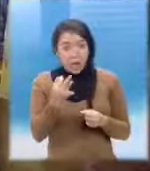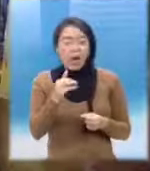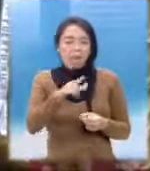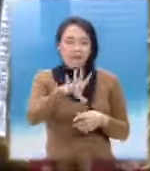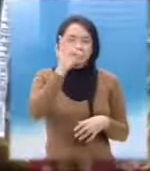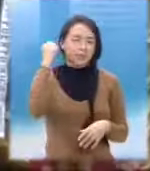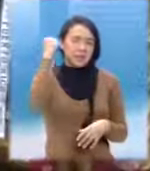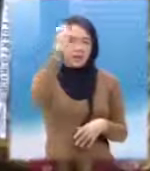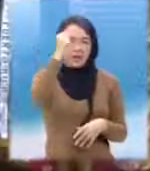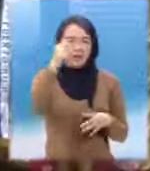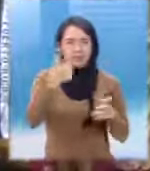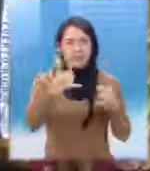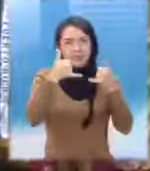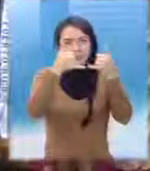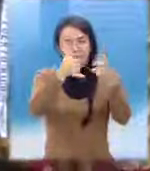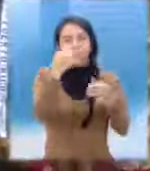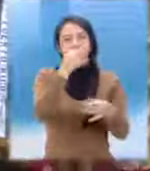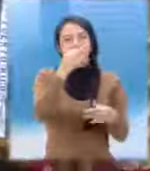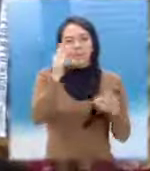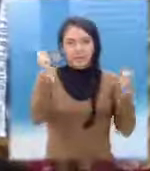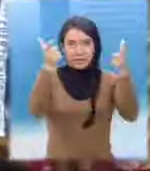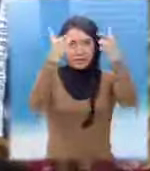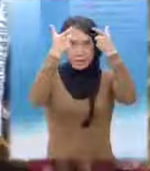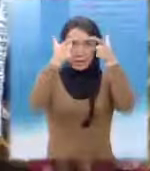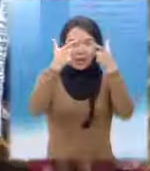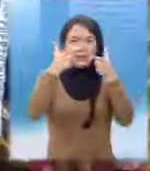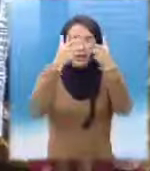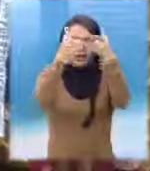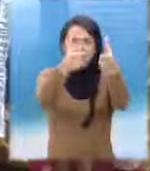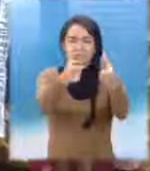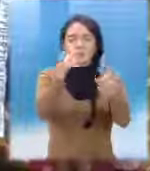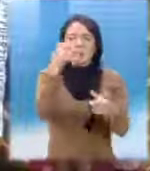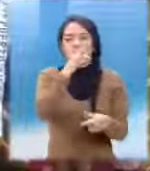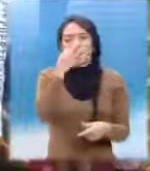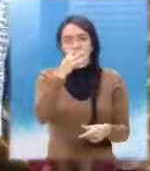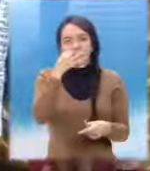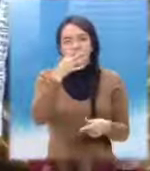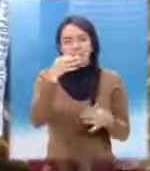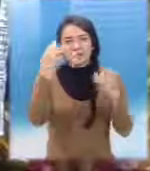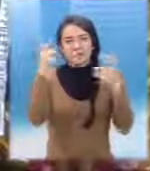belleza. Belleza Internacional de las Fiestas de Independencia